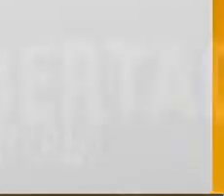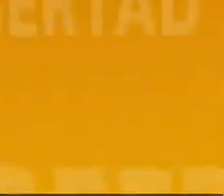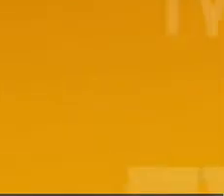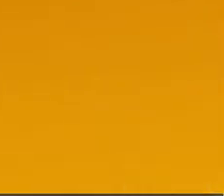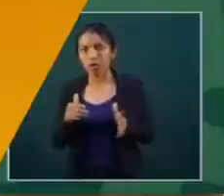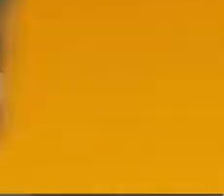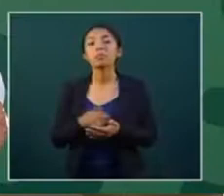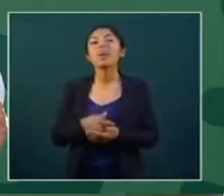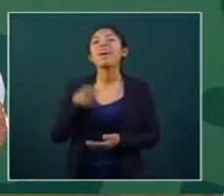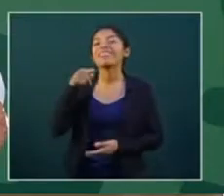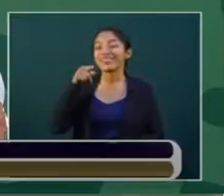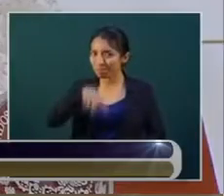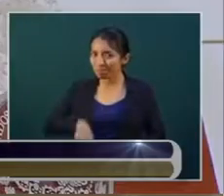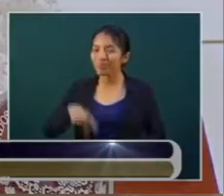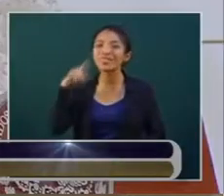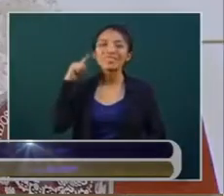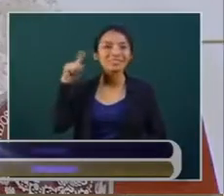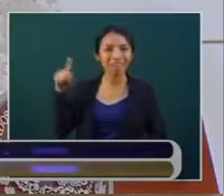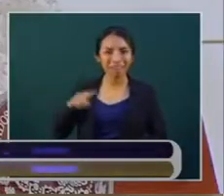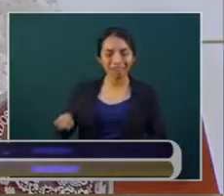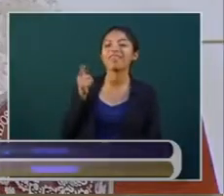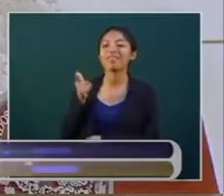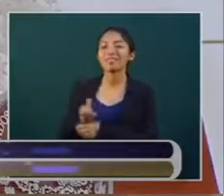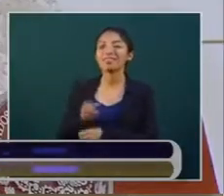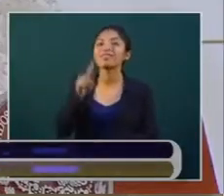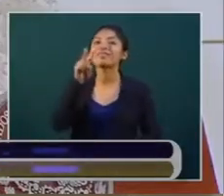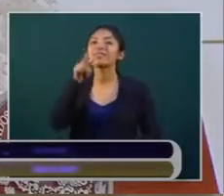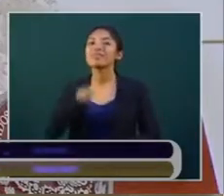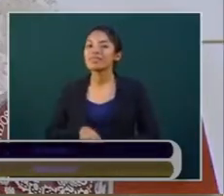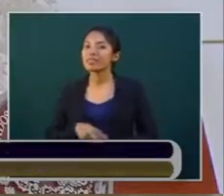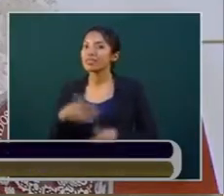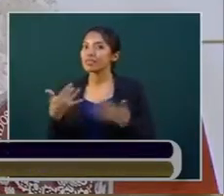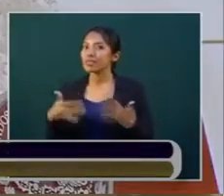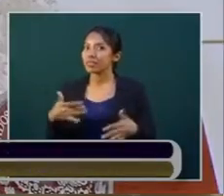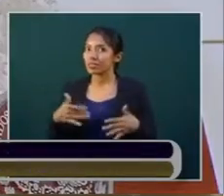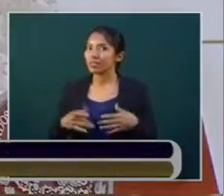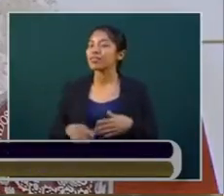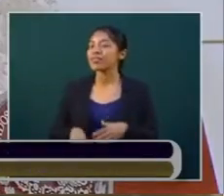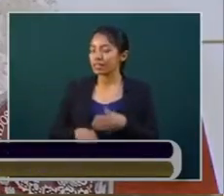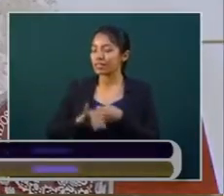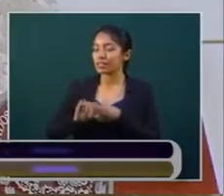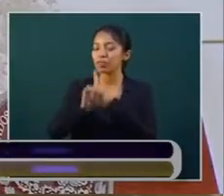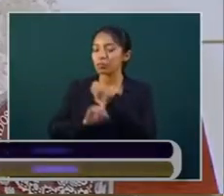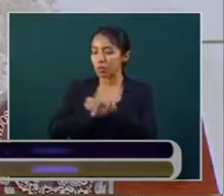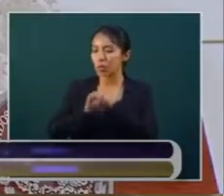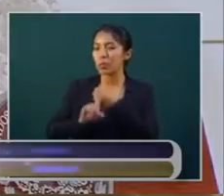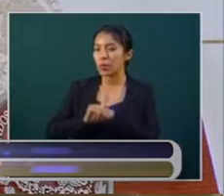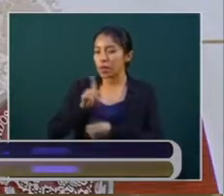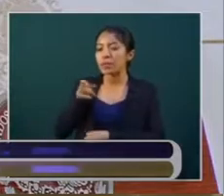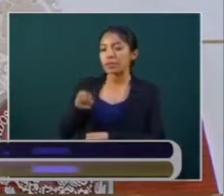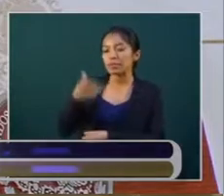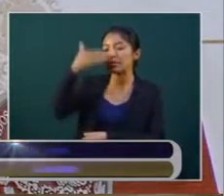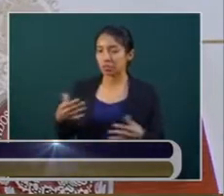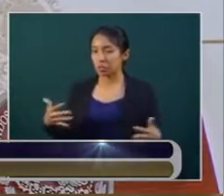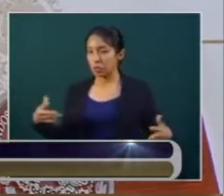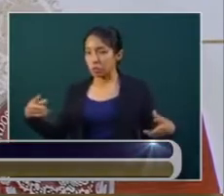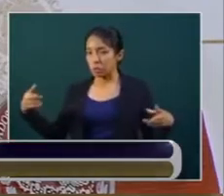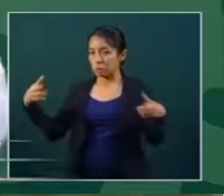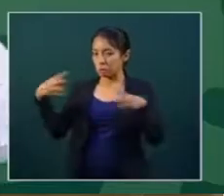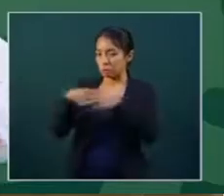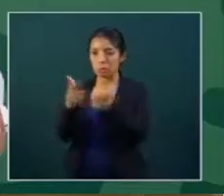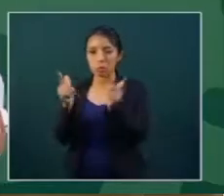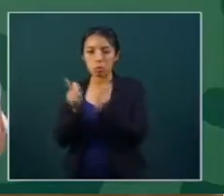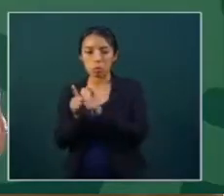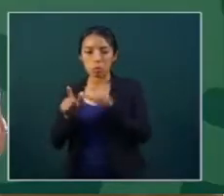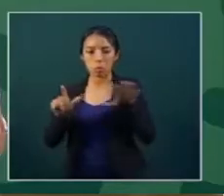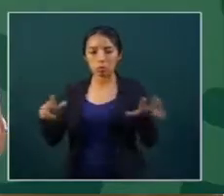atendiendo. Esto en Zacatecas hay una situación especial, la estamos atendiendo, mucha confrontación de